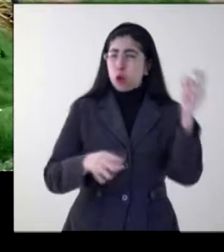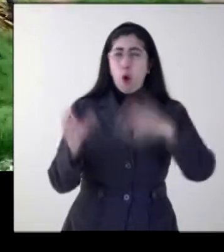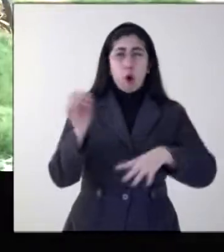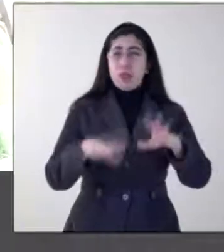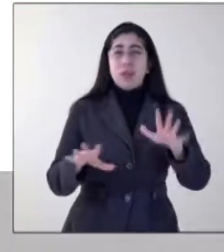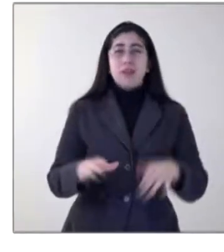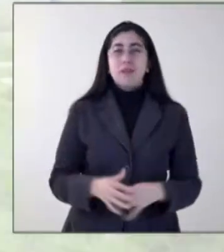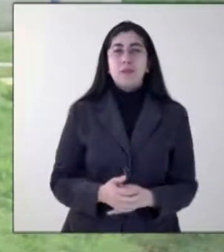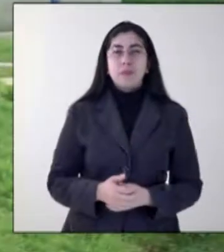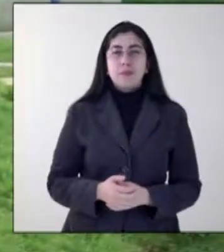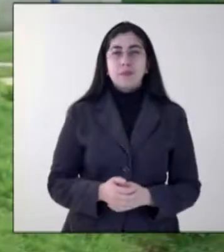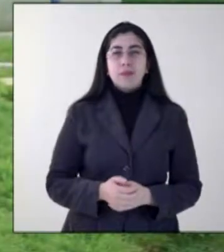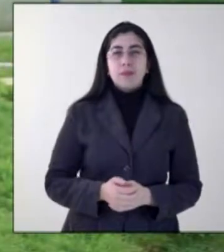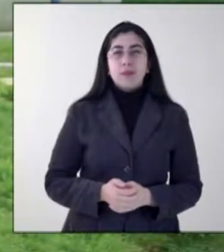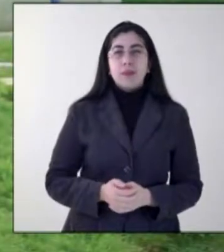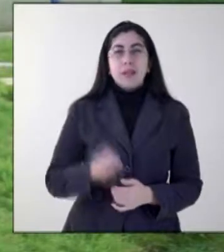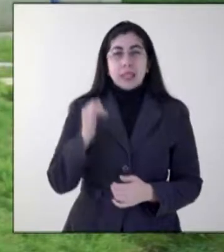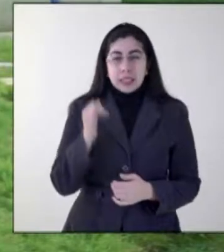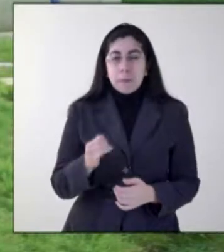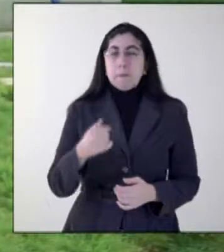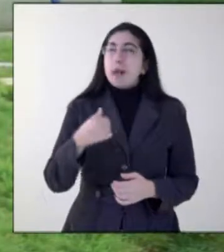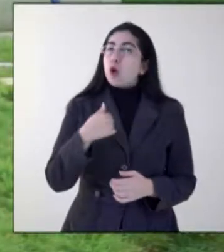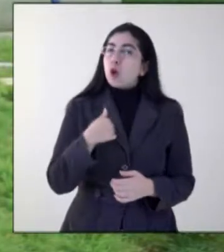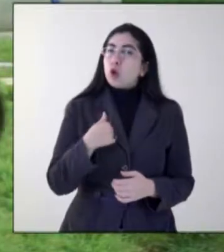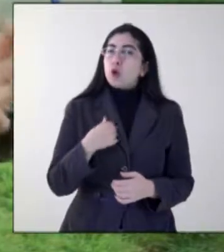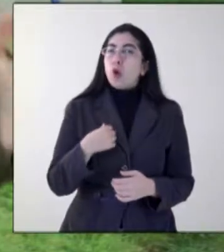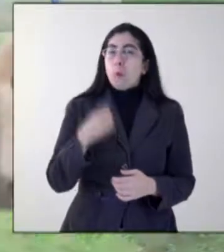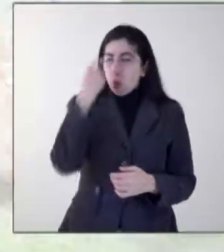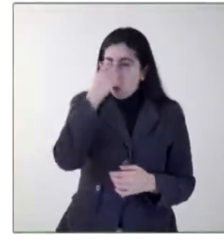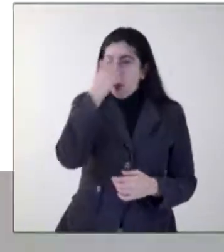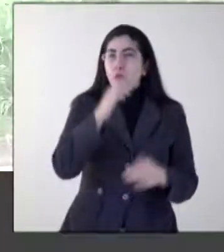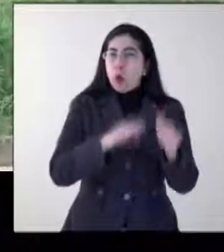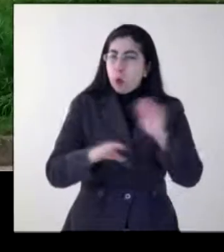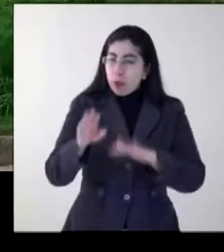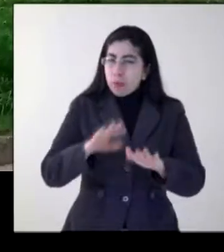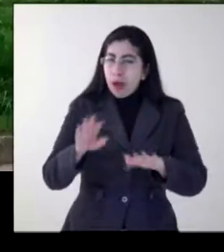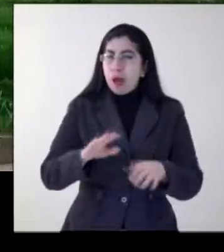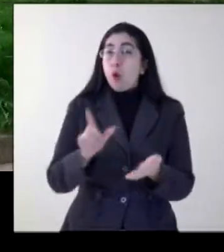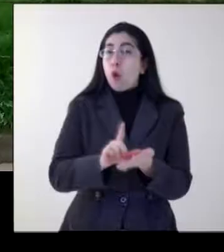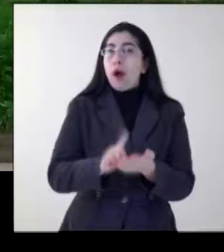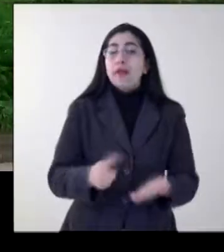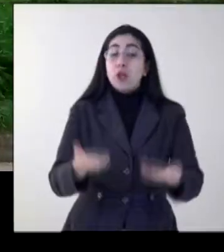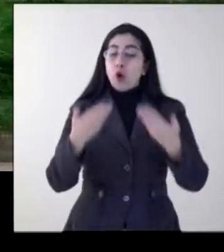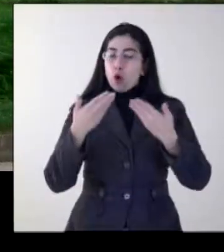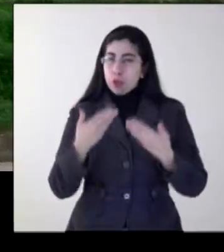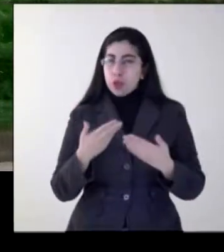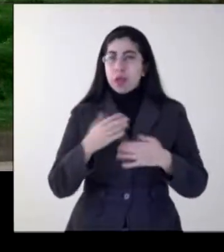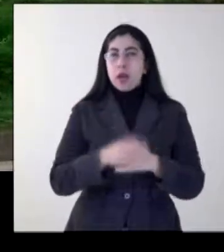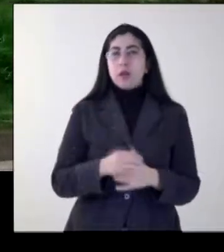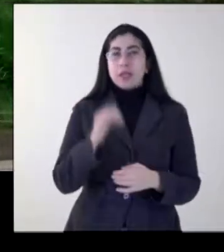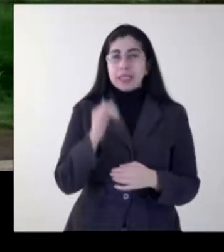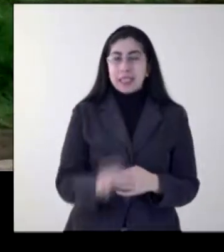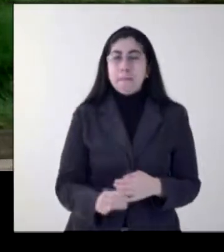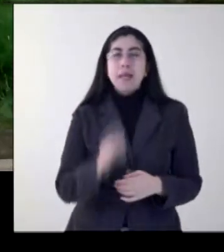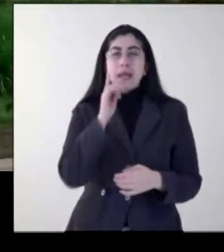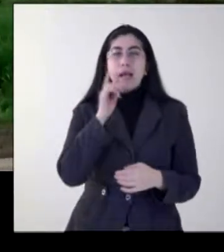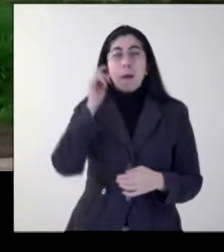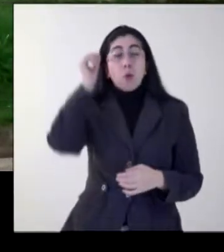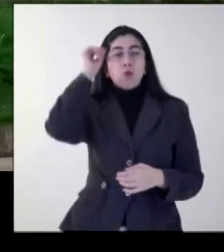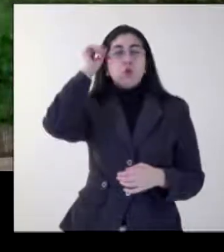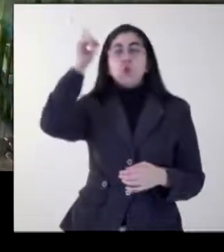desórdenes. Siempre nosotros tratamos de cuidar los espacios que se nos habían adjudicado para hacer áreas verdes, siempre con un sueño a